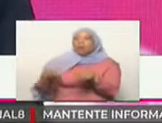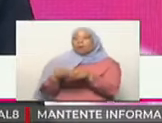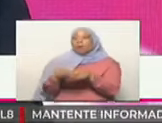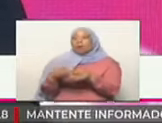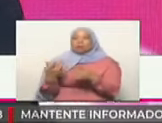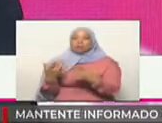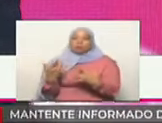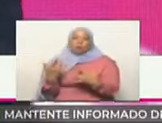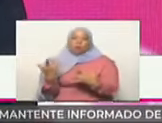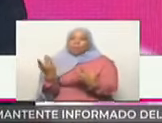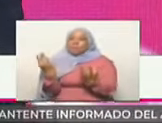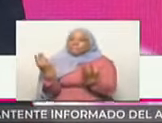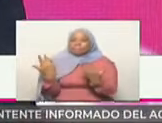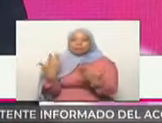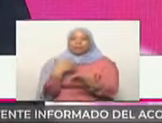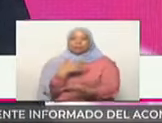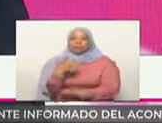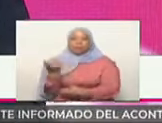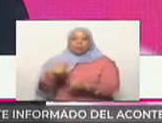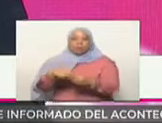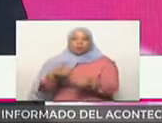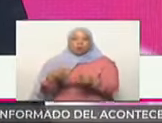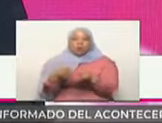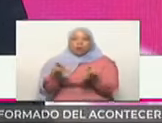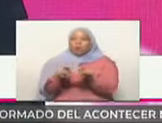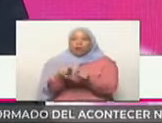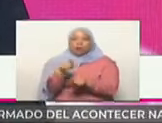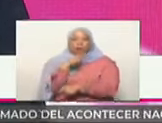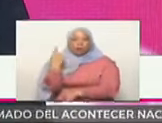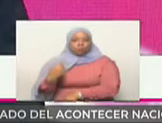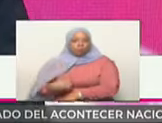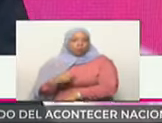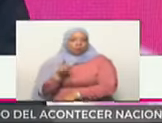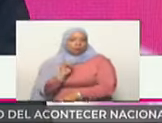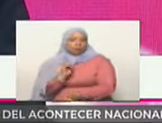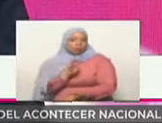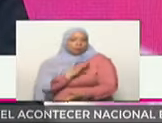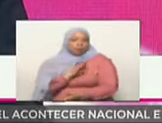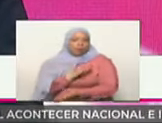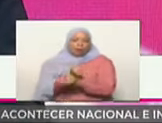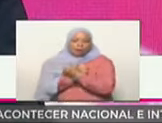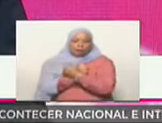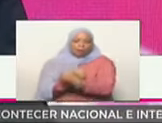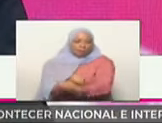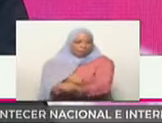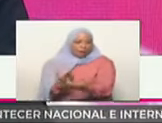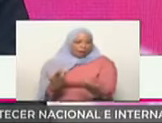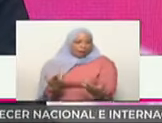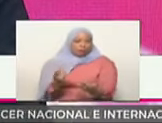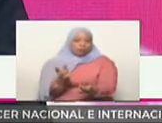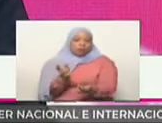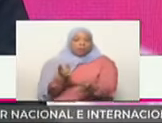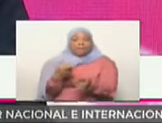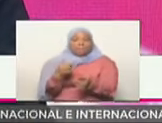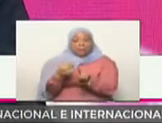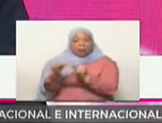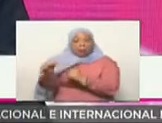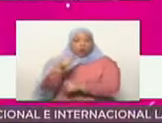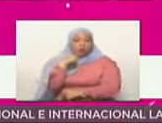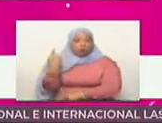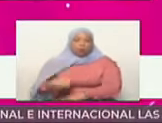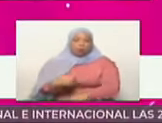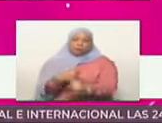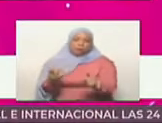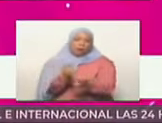mucho, demasiado. Porque nosotros pertenecemos a ese mundo. Nos aman, nos quieren. Y